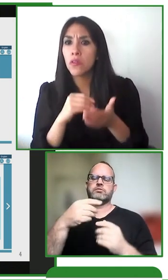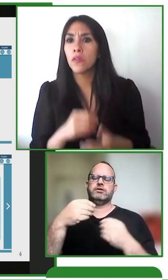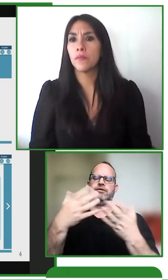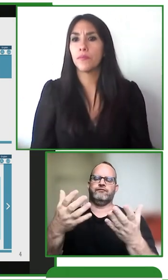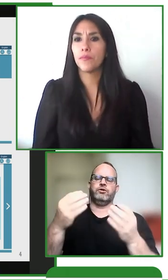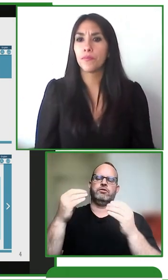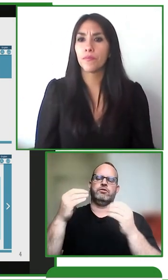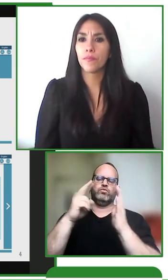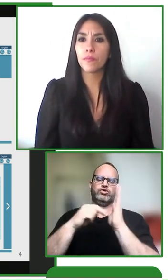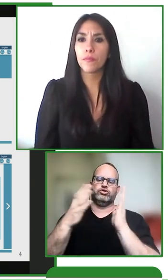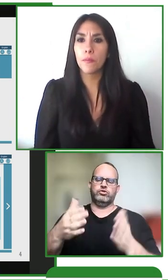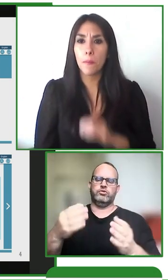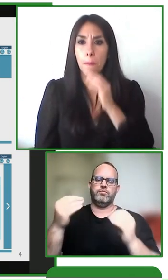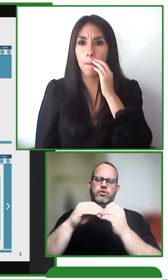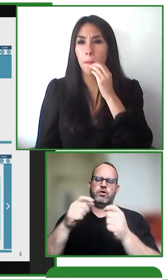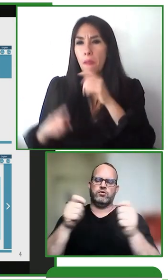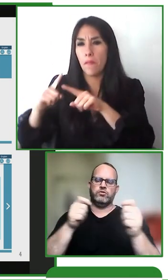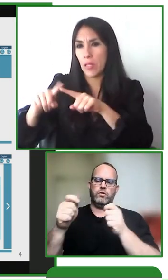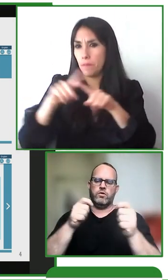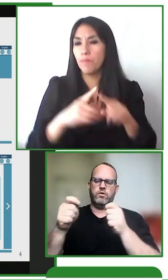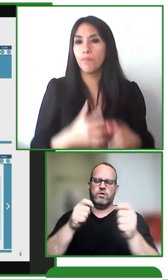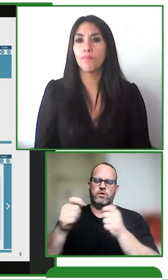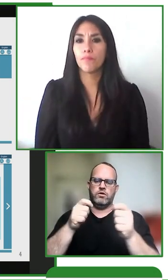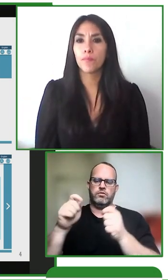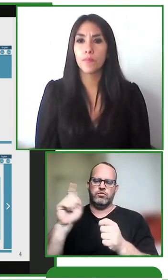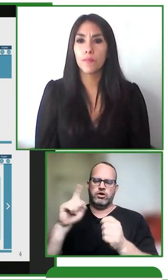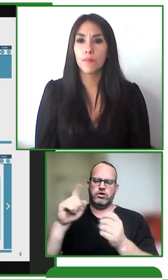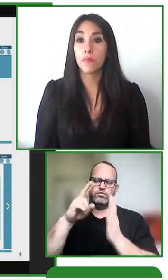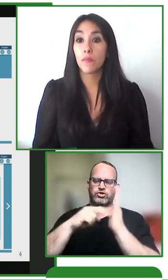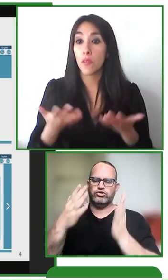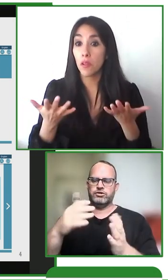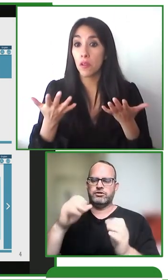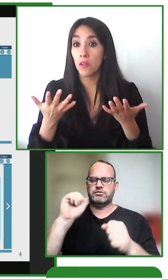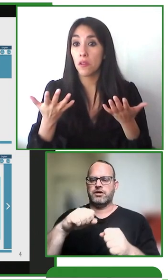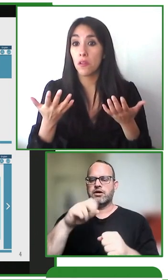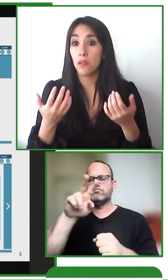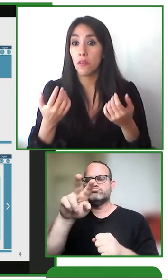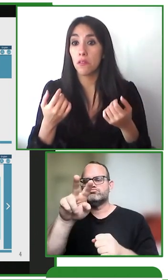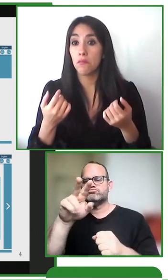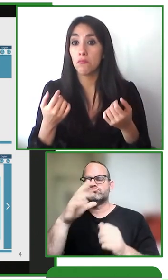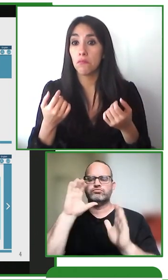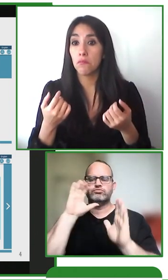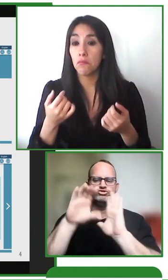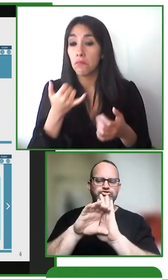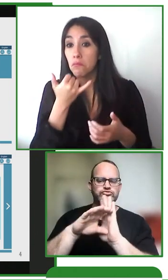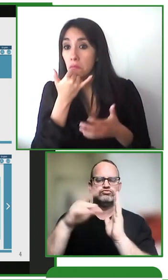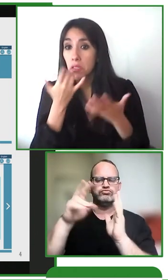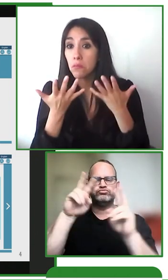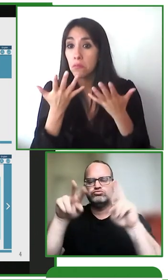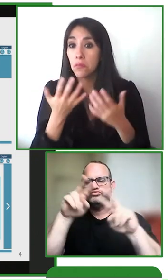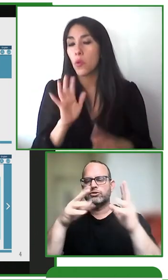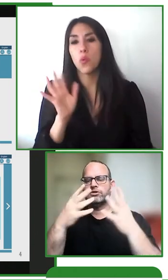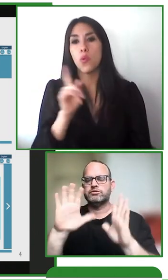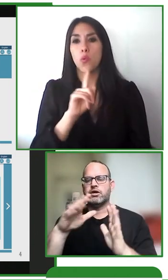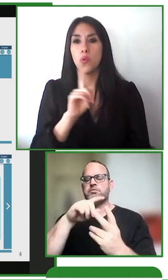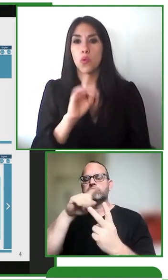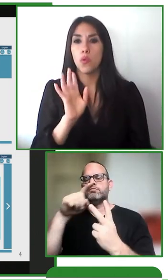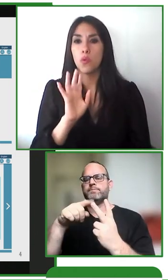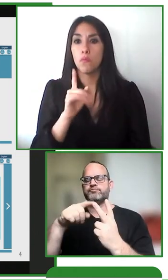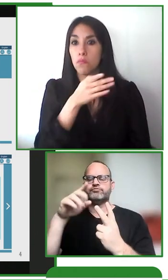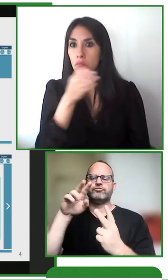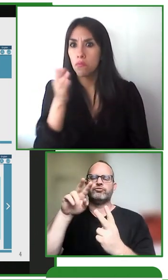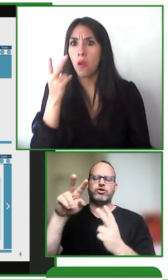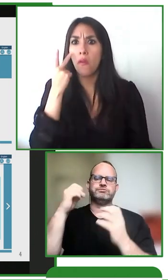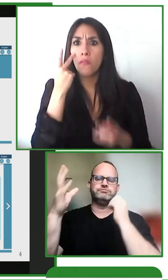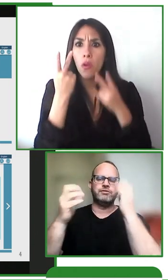no es como YouTube. Si ustedes observan un video en una de esas plataformas donde ven que el lector quiere ver